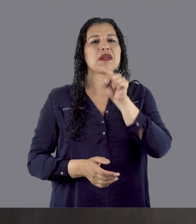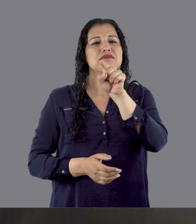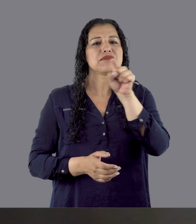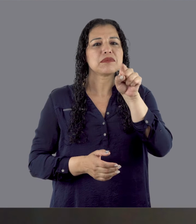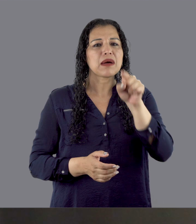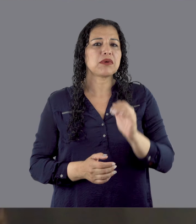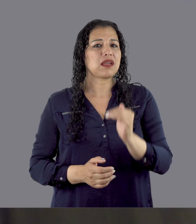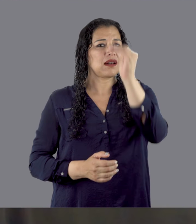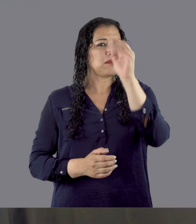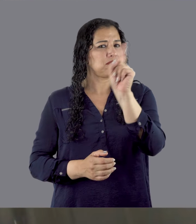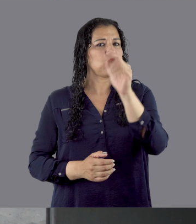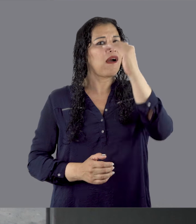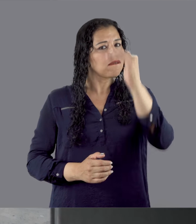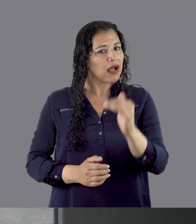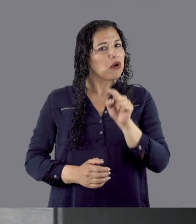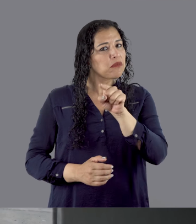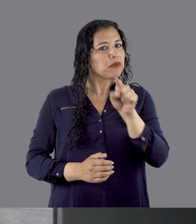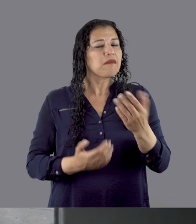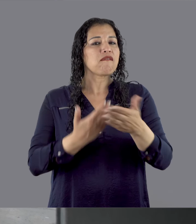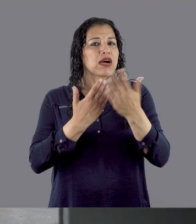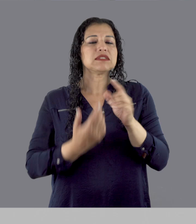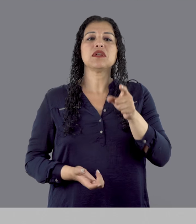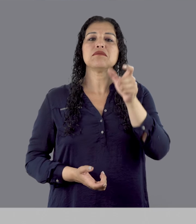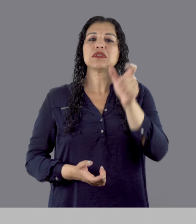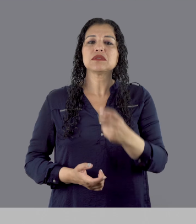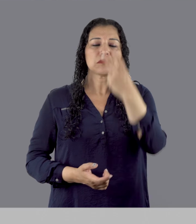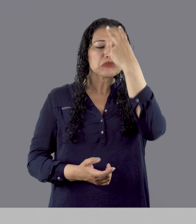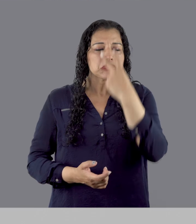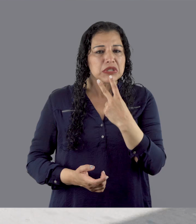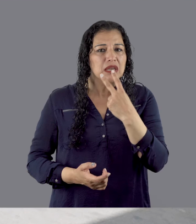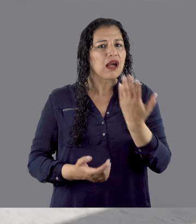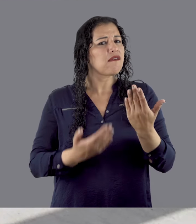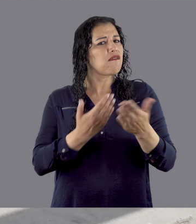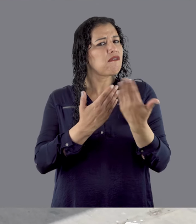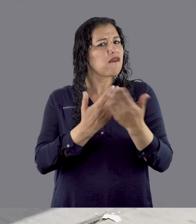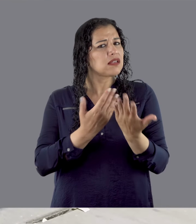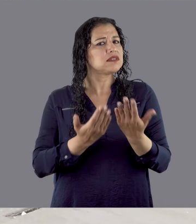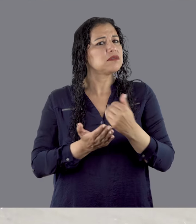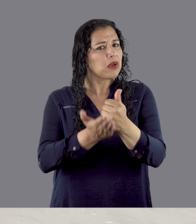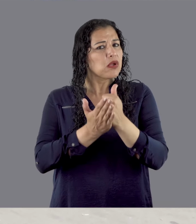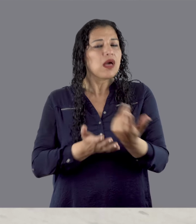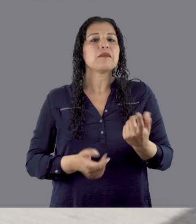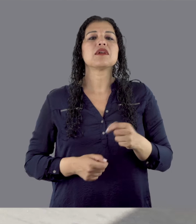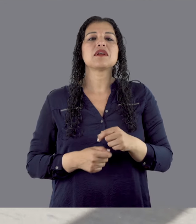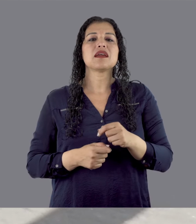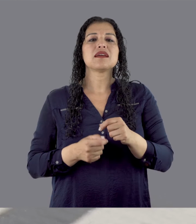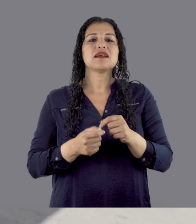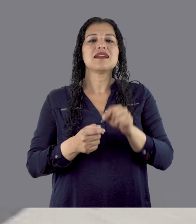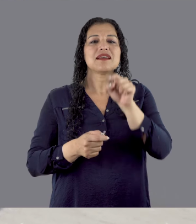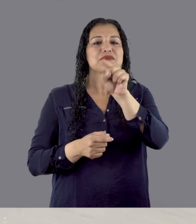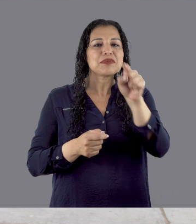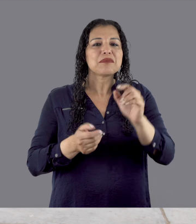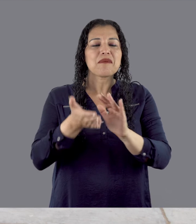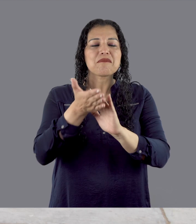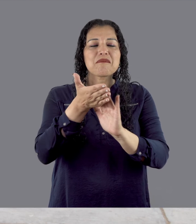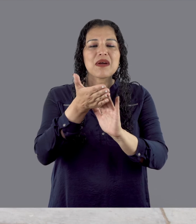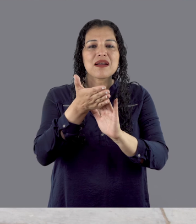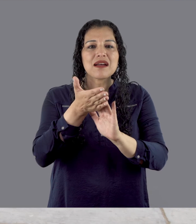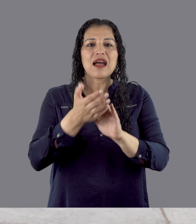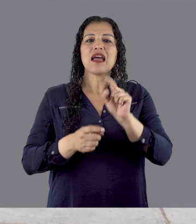botón porque los botones están abajo. Si fuera una persona ciega, también me hubiera ayudado un montón porque estaba la señalización en